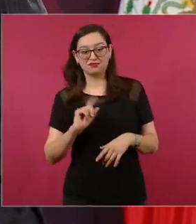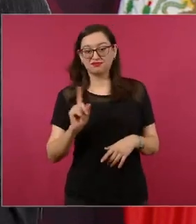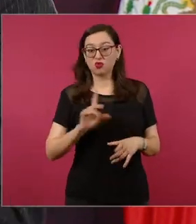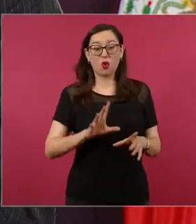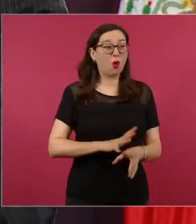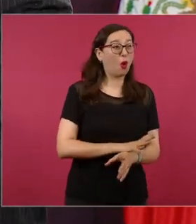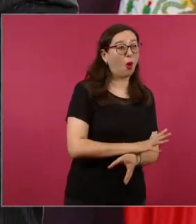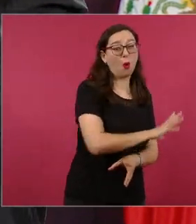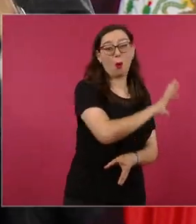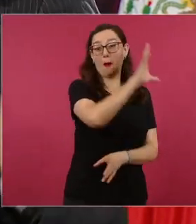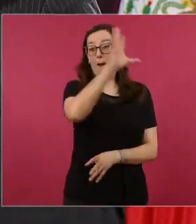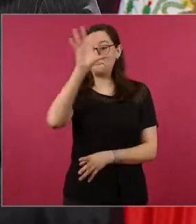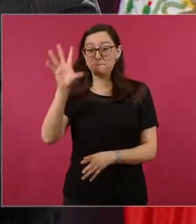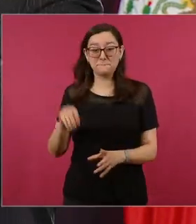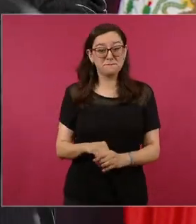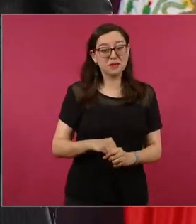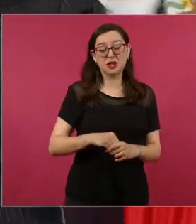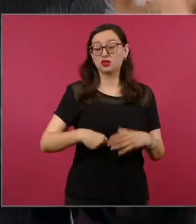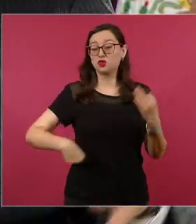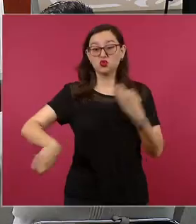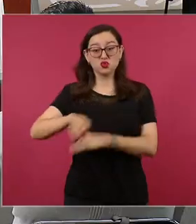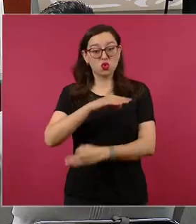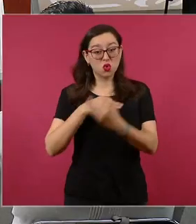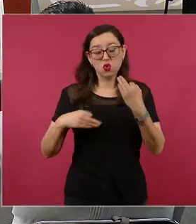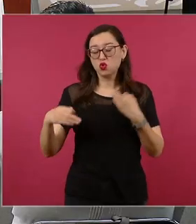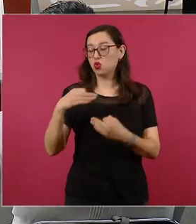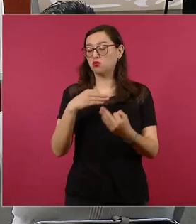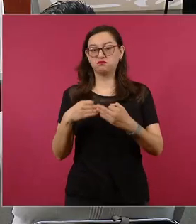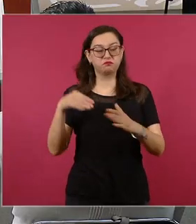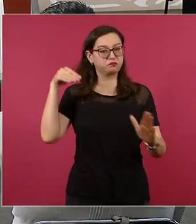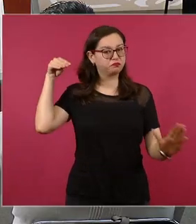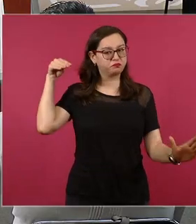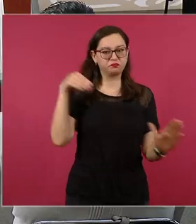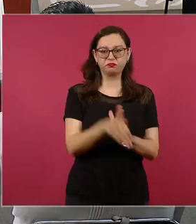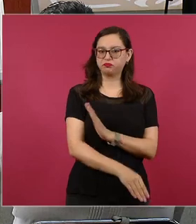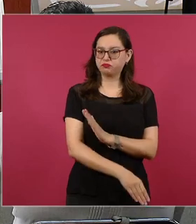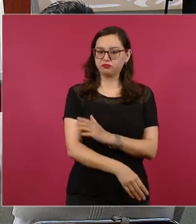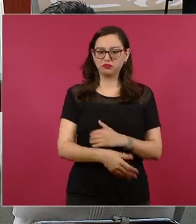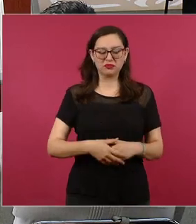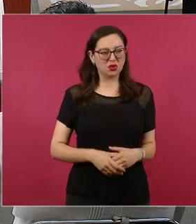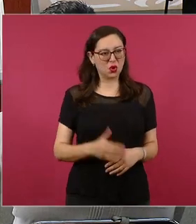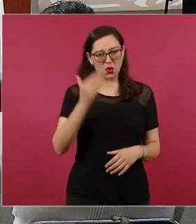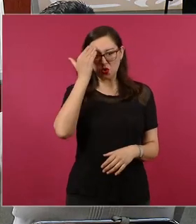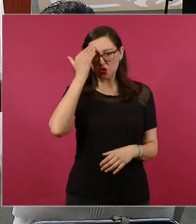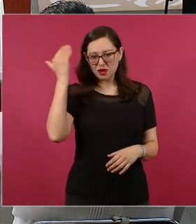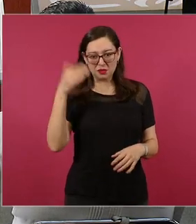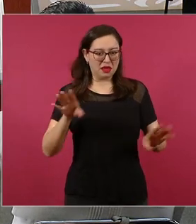todo, pérdida de valores, desintegración de las familias, terrible.